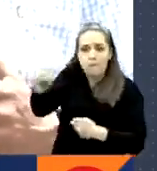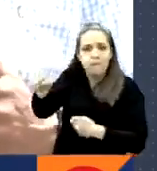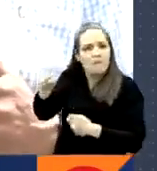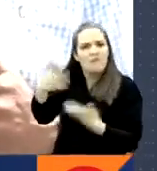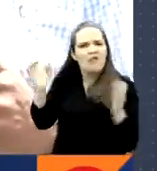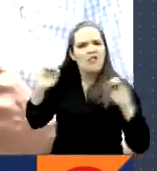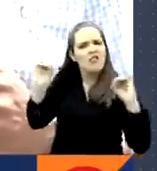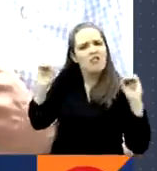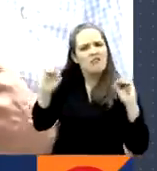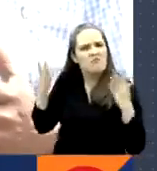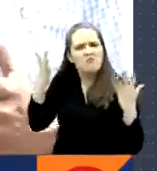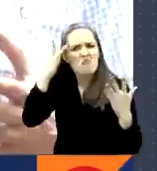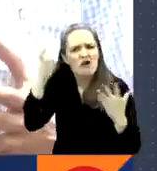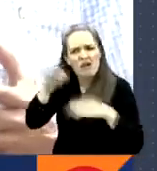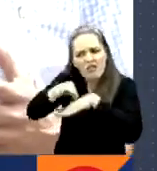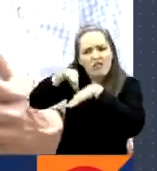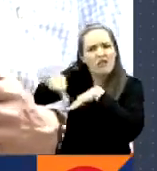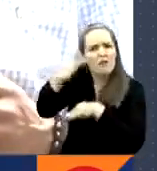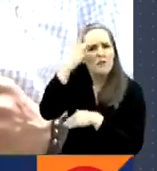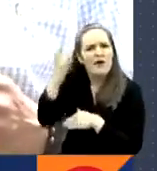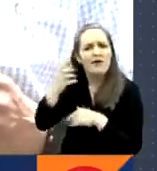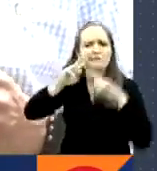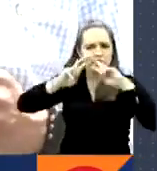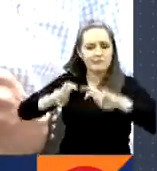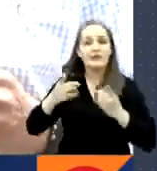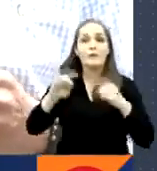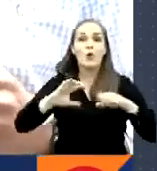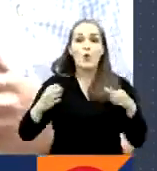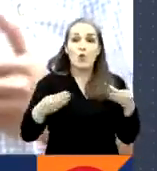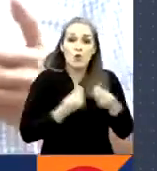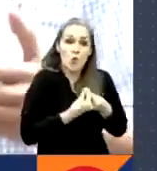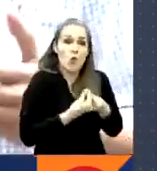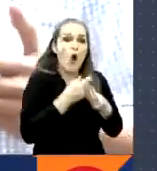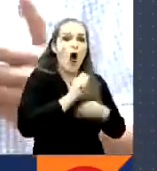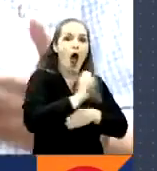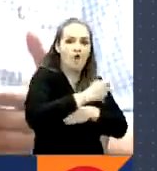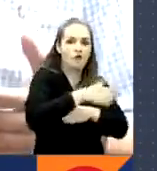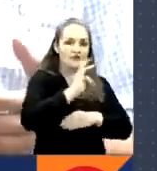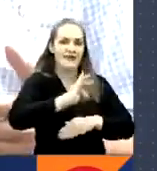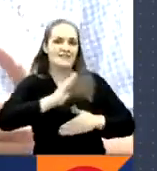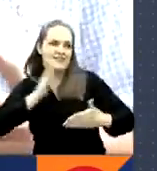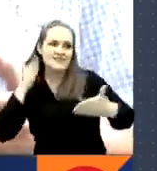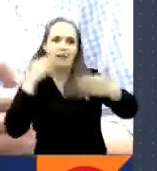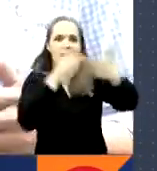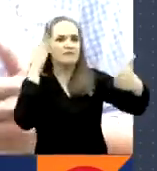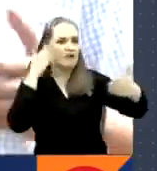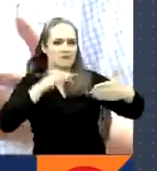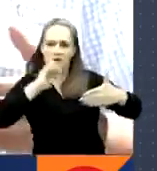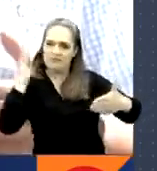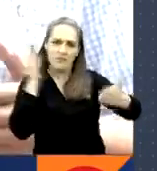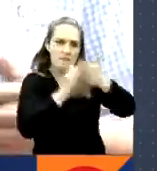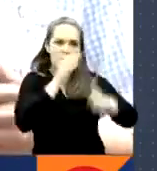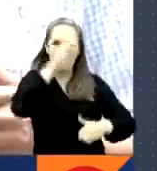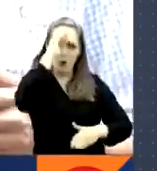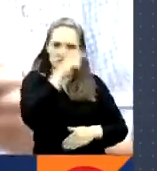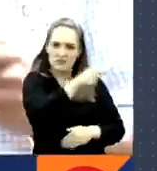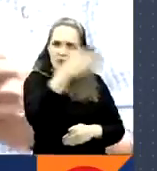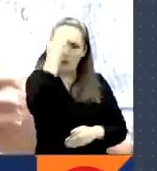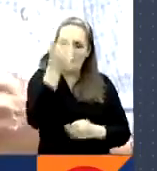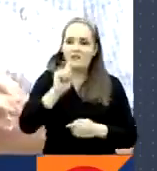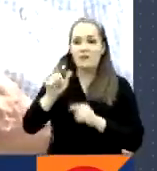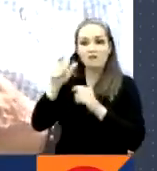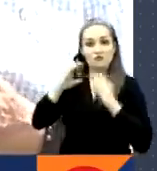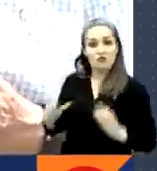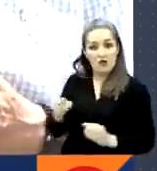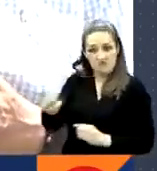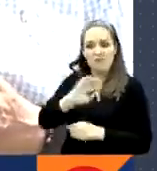dispararon contra los manifestantes. También un grupo de abogados ya inició un proceso de demanda penal contra los uniformados y también contra los civiles. Este